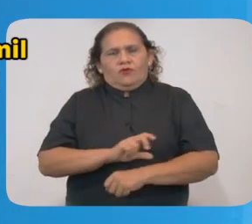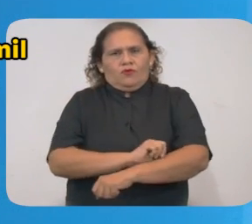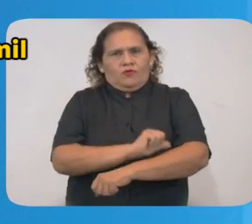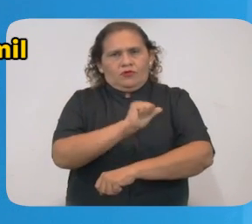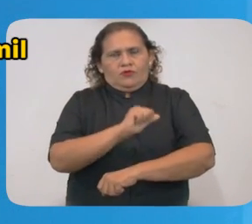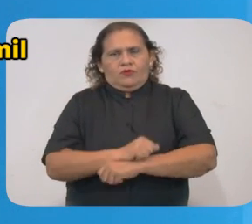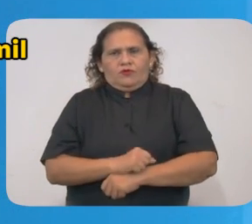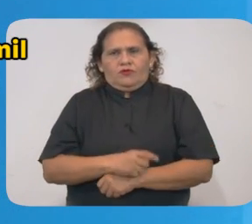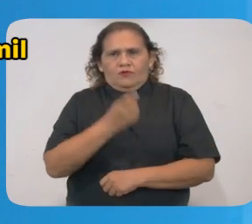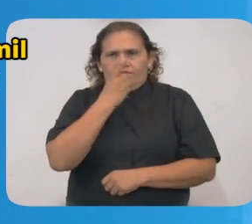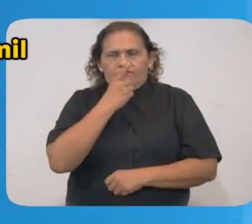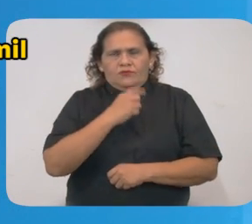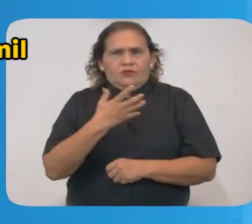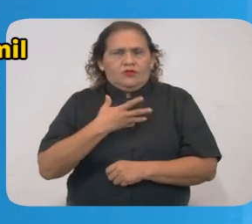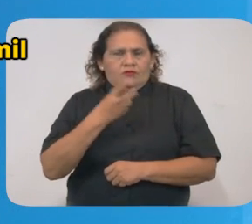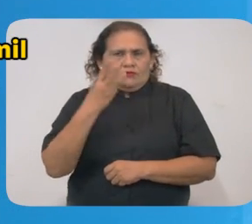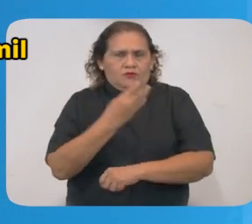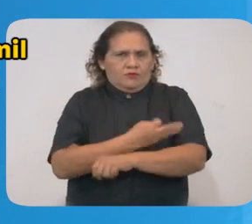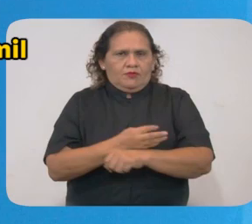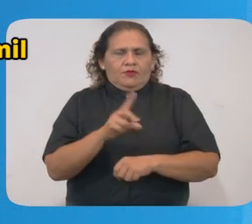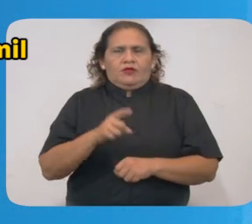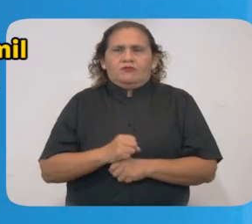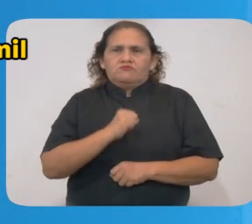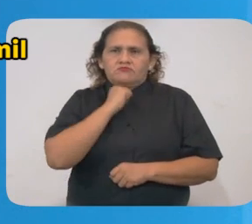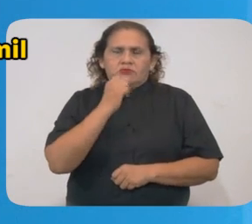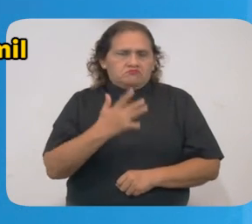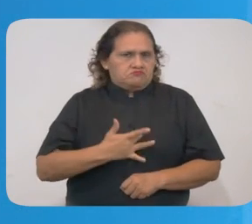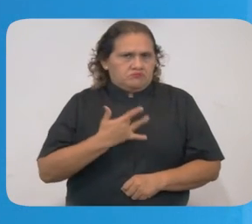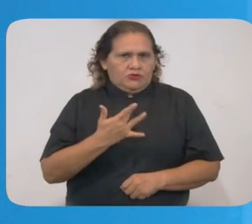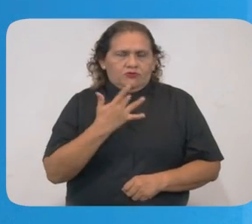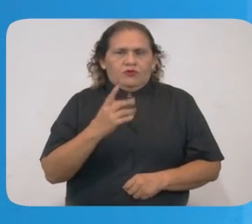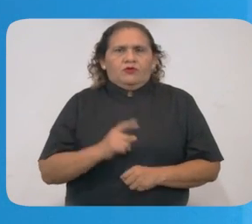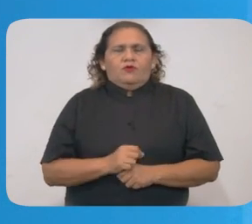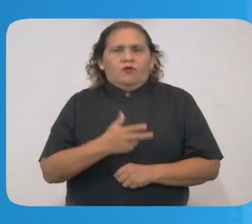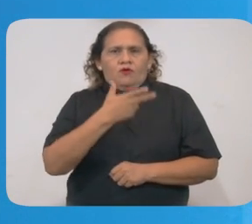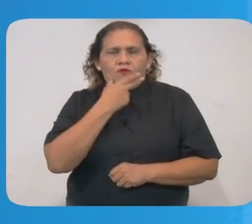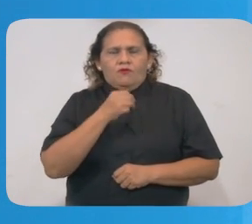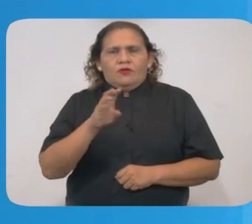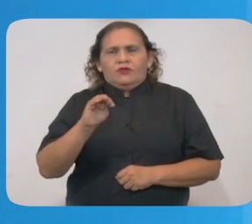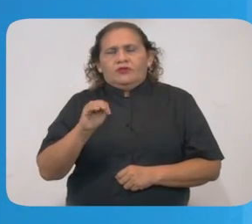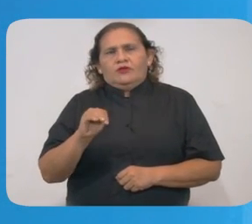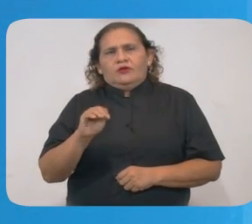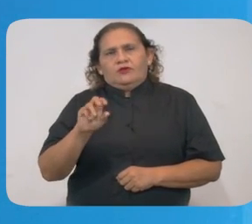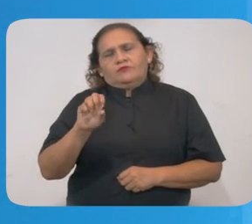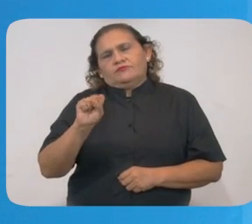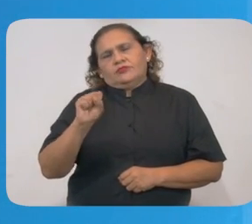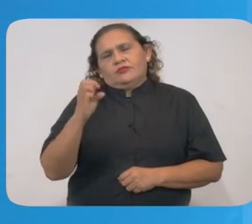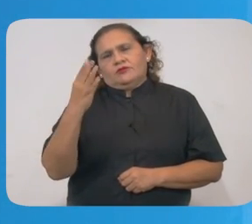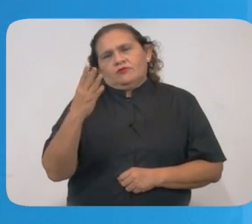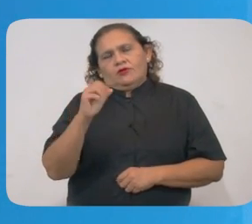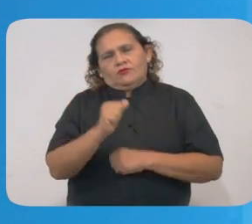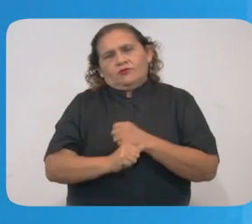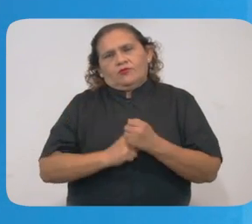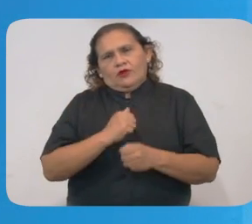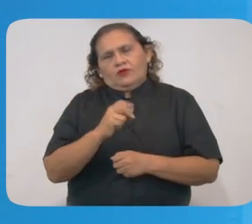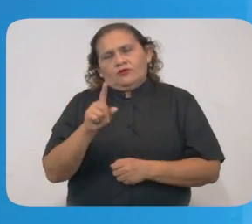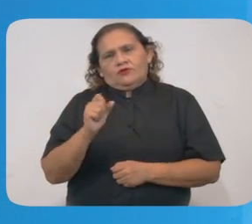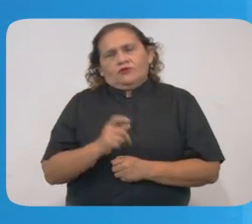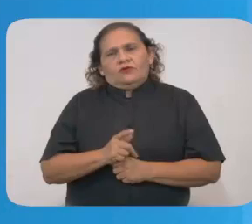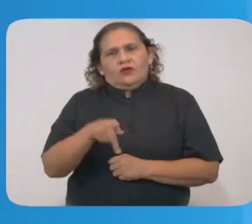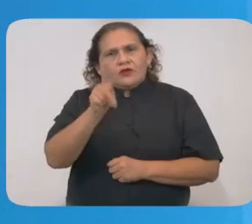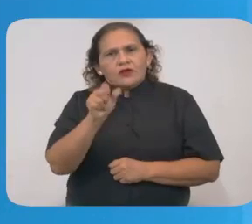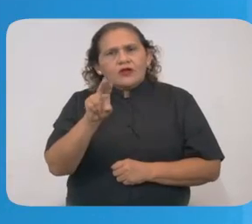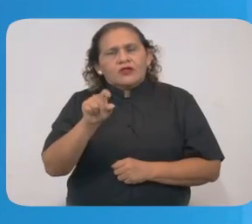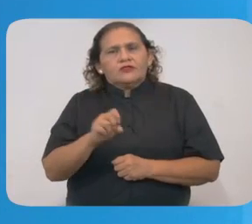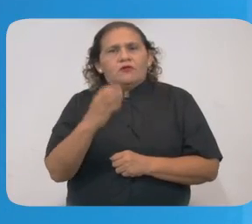La paciente convivía con 3 contactos que se reportan asintomáticos. Hombre de 64 años de Canacín, con diabetes. Convivía con